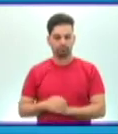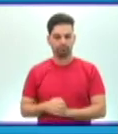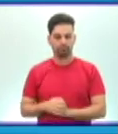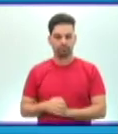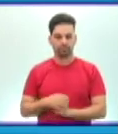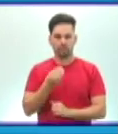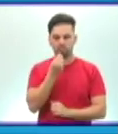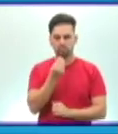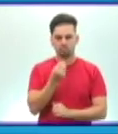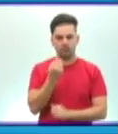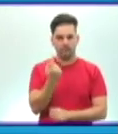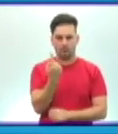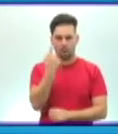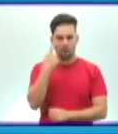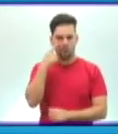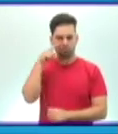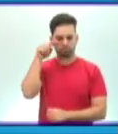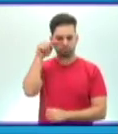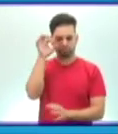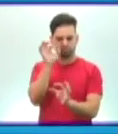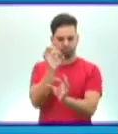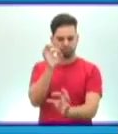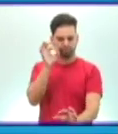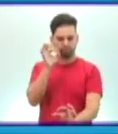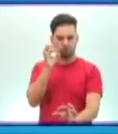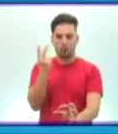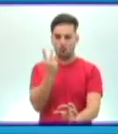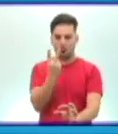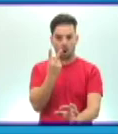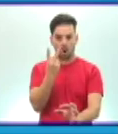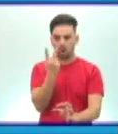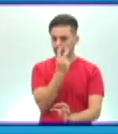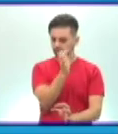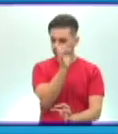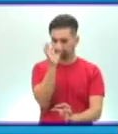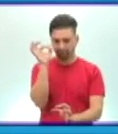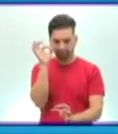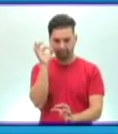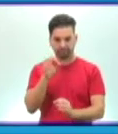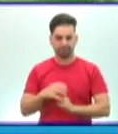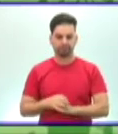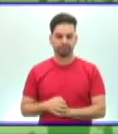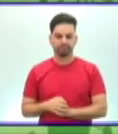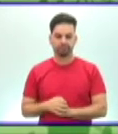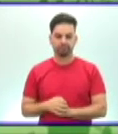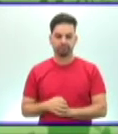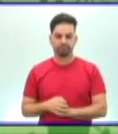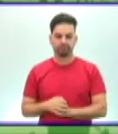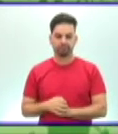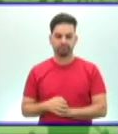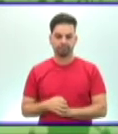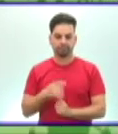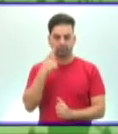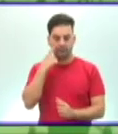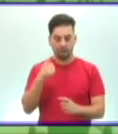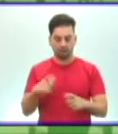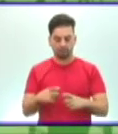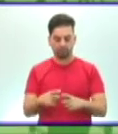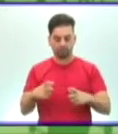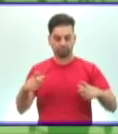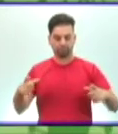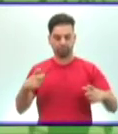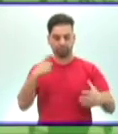o binocular. Tiene una luz incidental o un espejo que condensa la luz solar o artificial. Entrega altos aumentos y permite observar